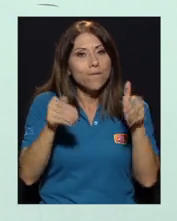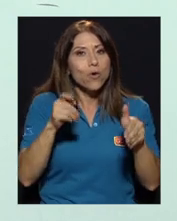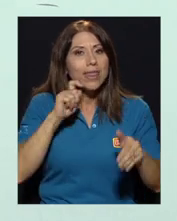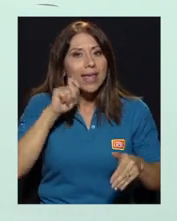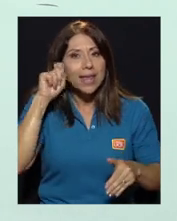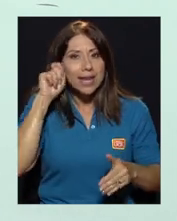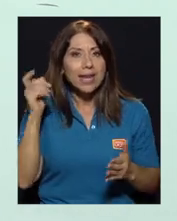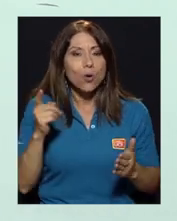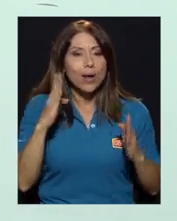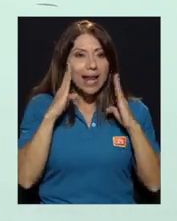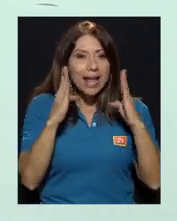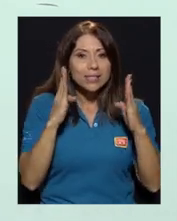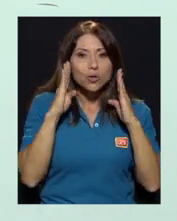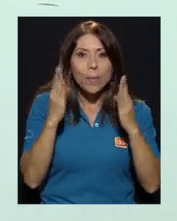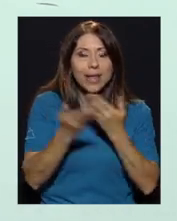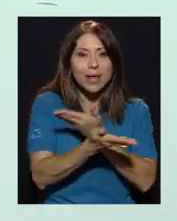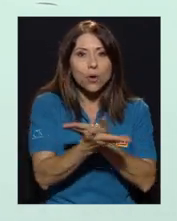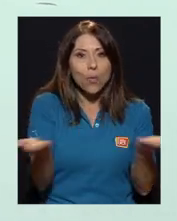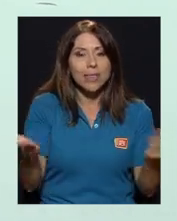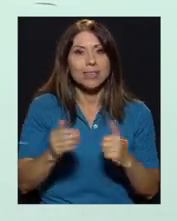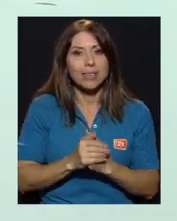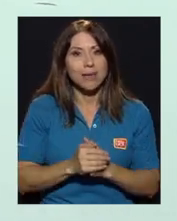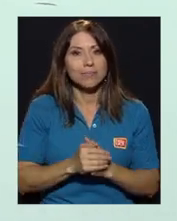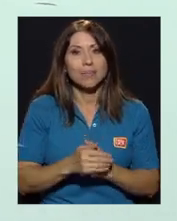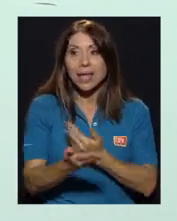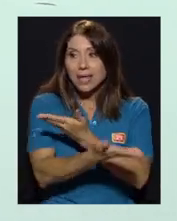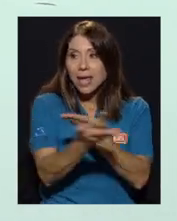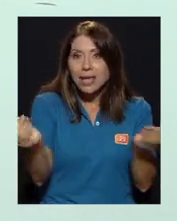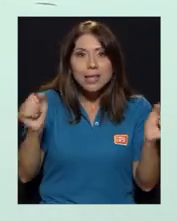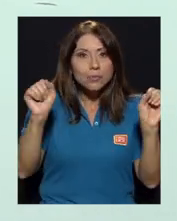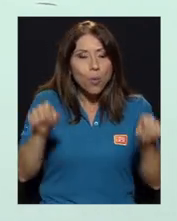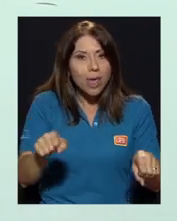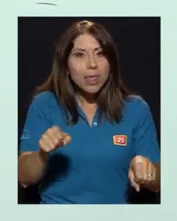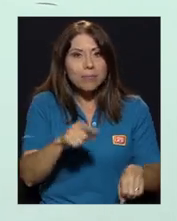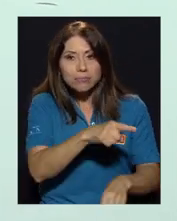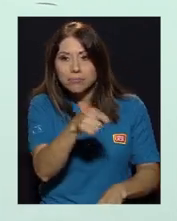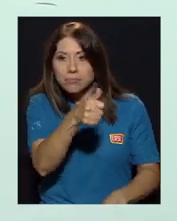que las tome en cuenta, en el cual ellas puedan dar,